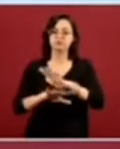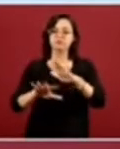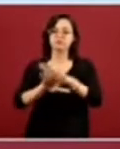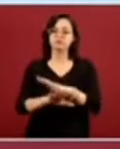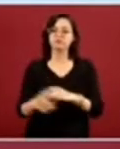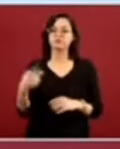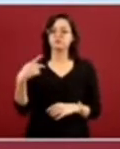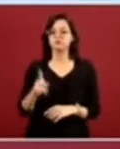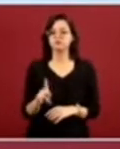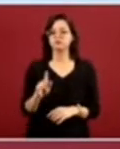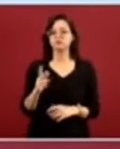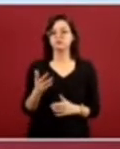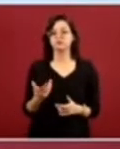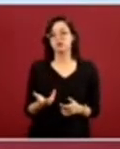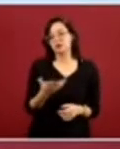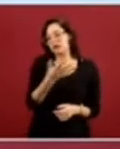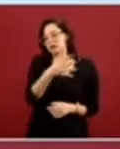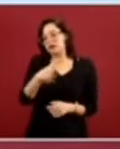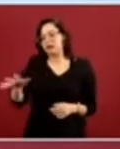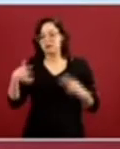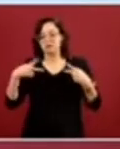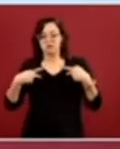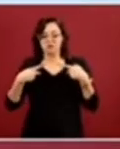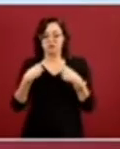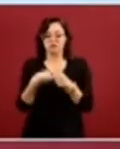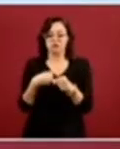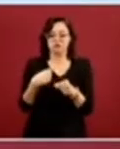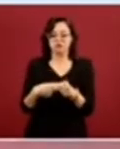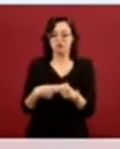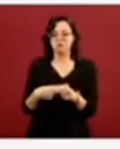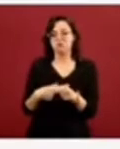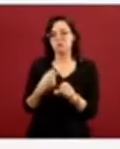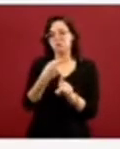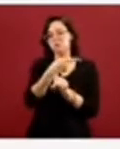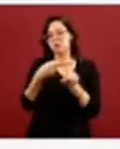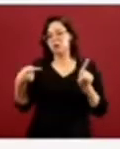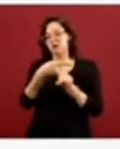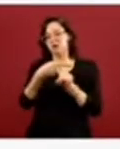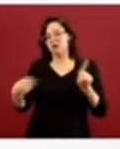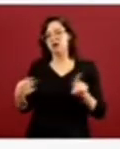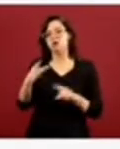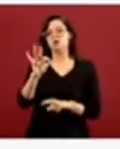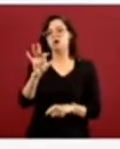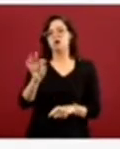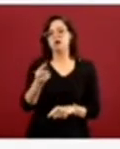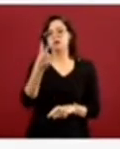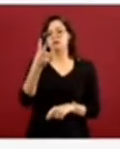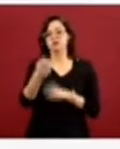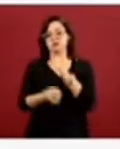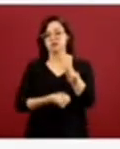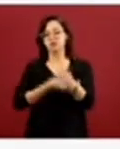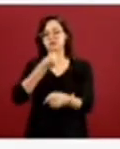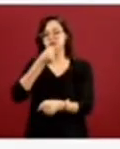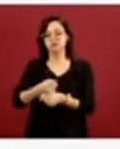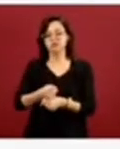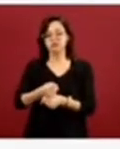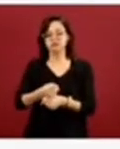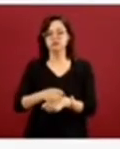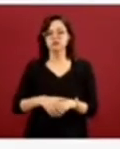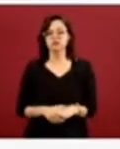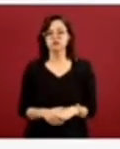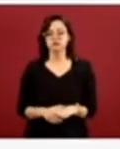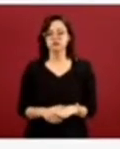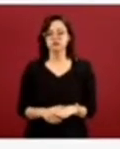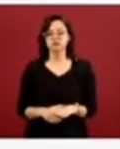general 43 años es la edad que tiene la mitad de las personas que han estado enfermas. Esto es